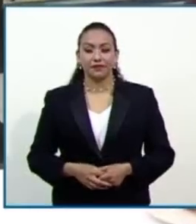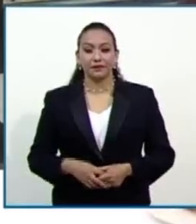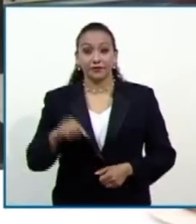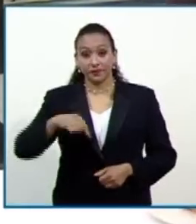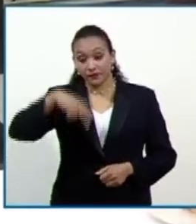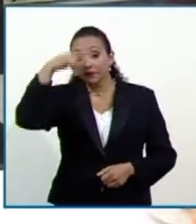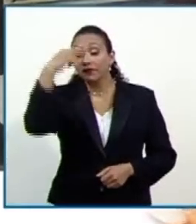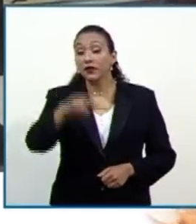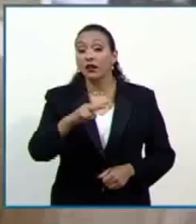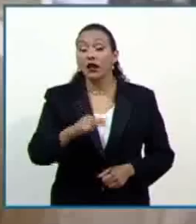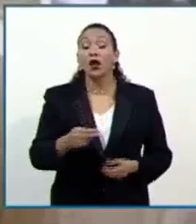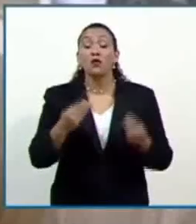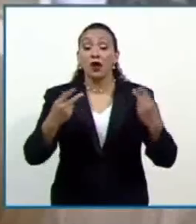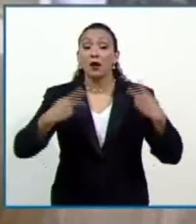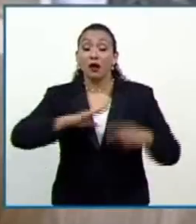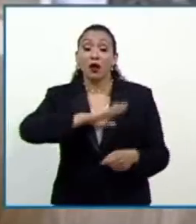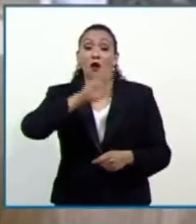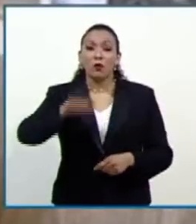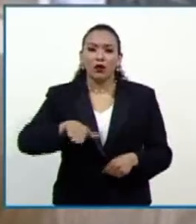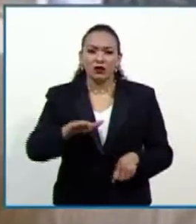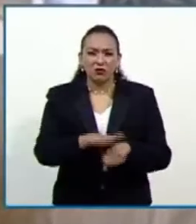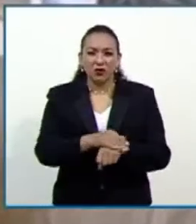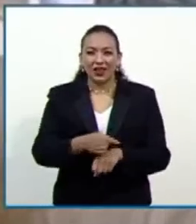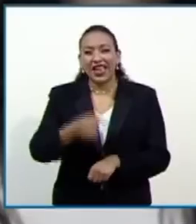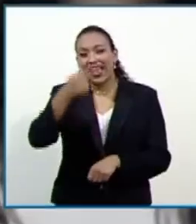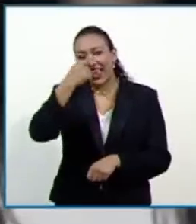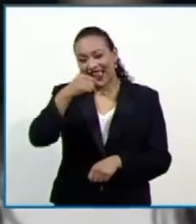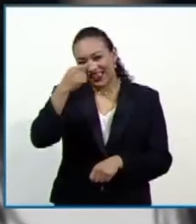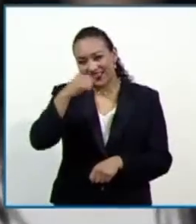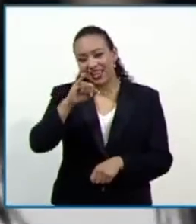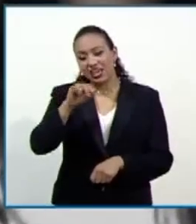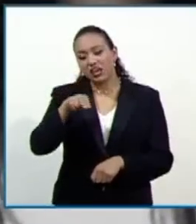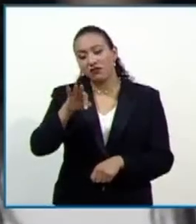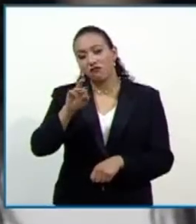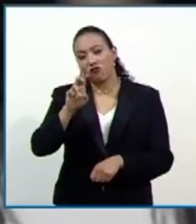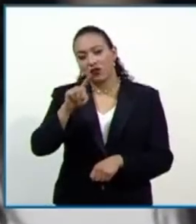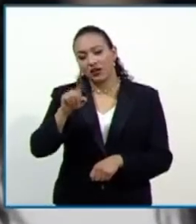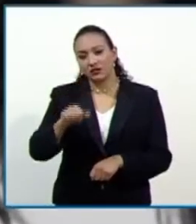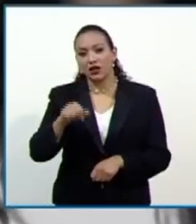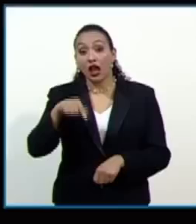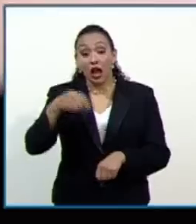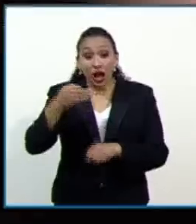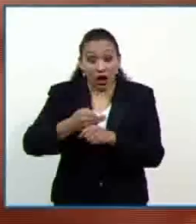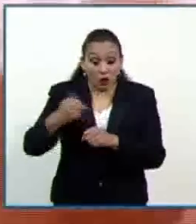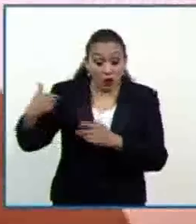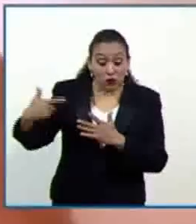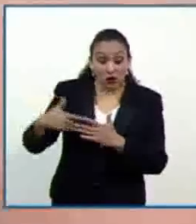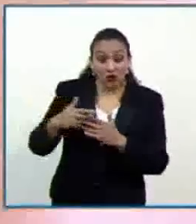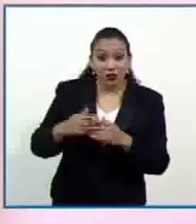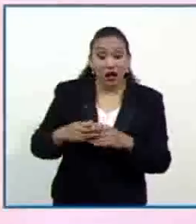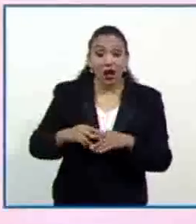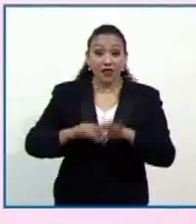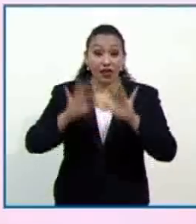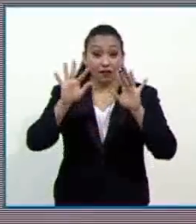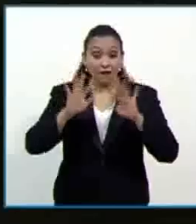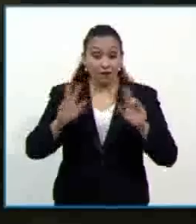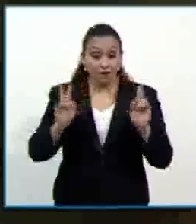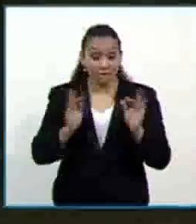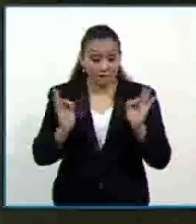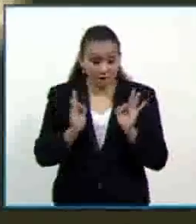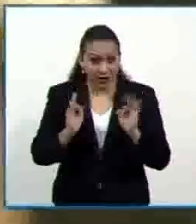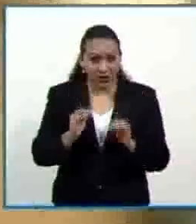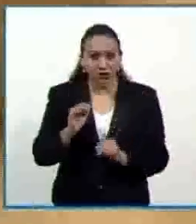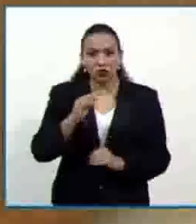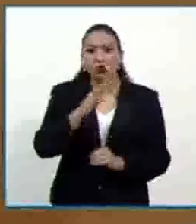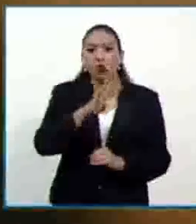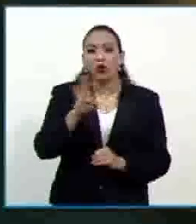En México, las muertes causadas por influenza incrementaron 400% en esta temporada invernal, lo que ubicó al país en el cuarto